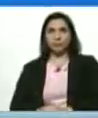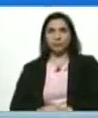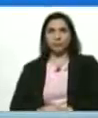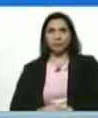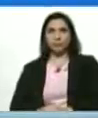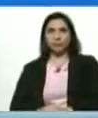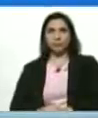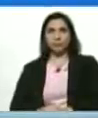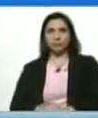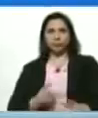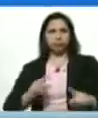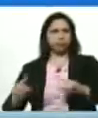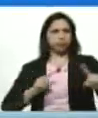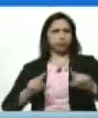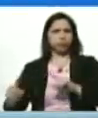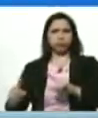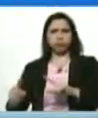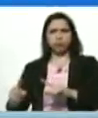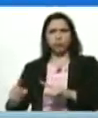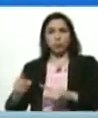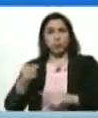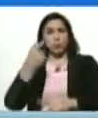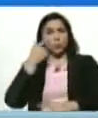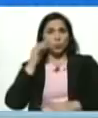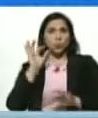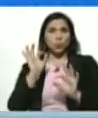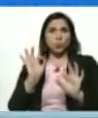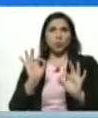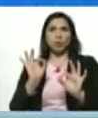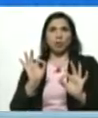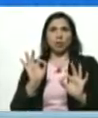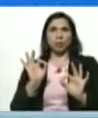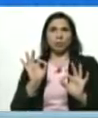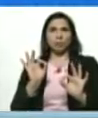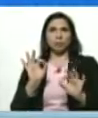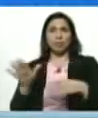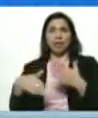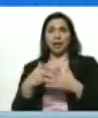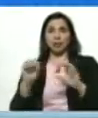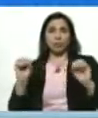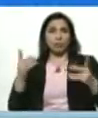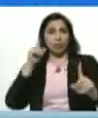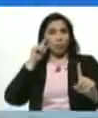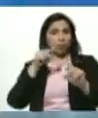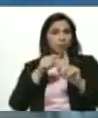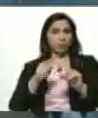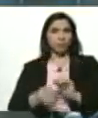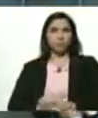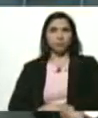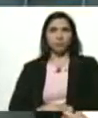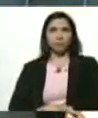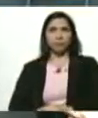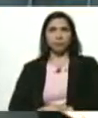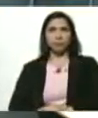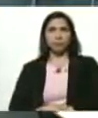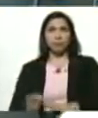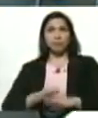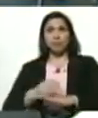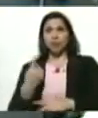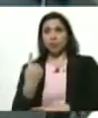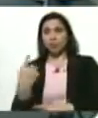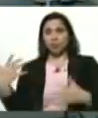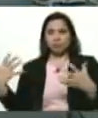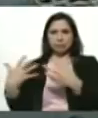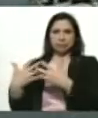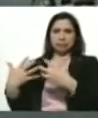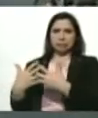y actuar con cautela hasta lograr los objetivos porque es una guerra